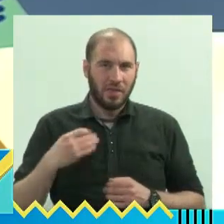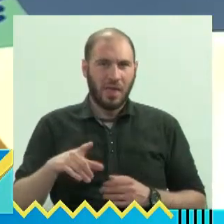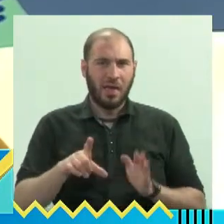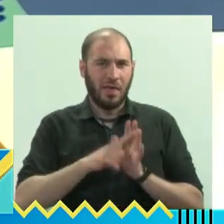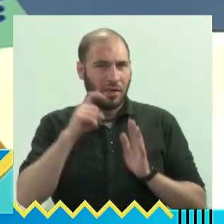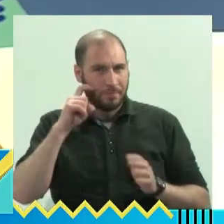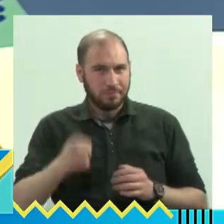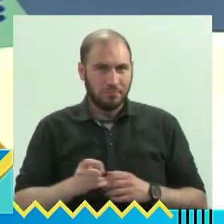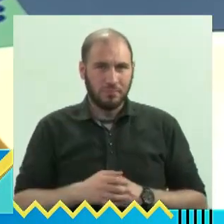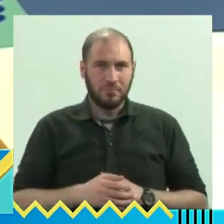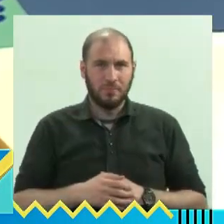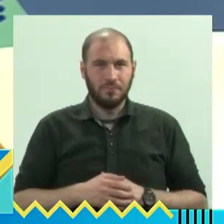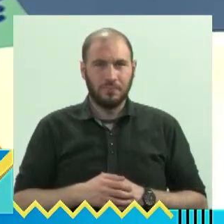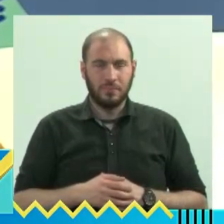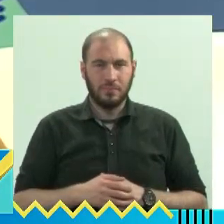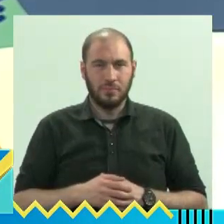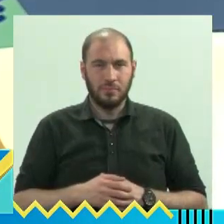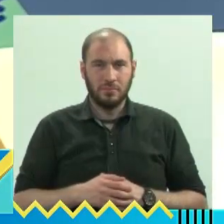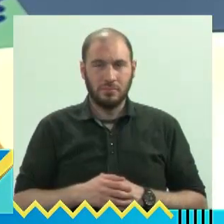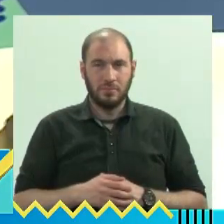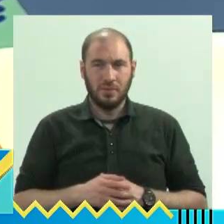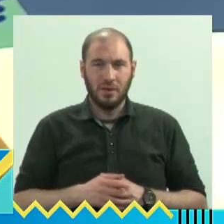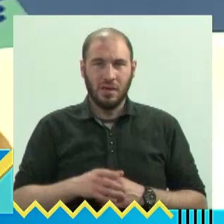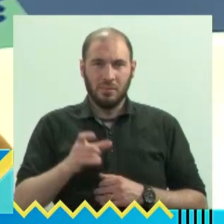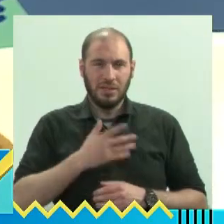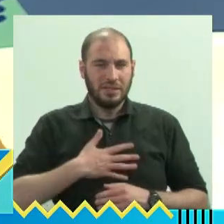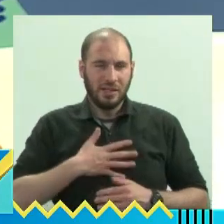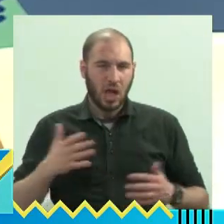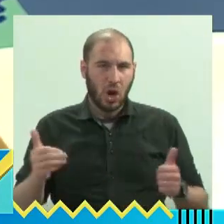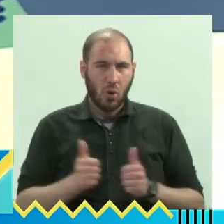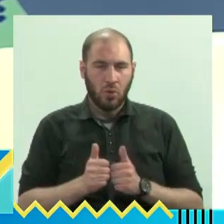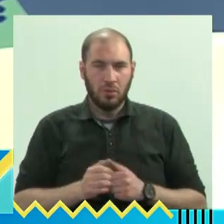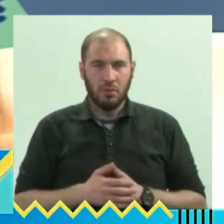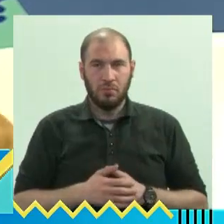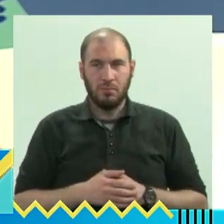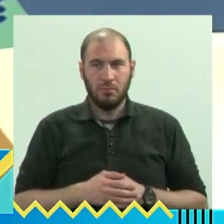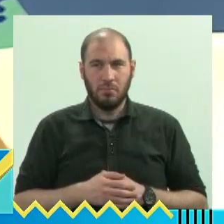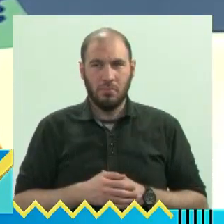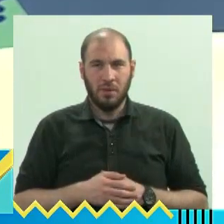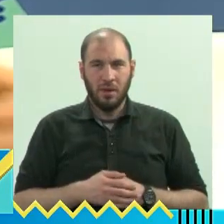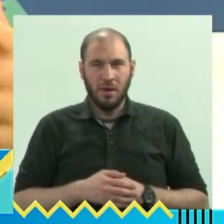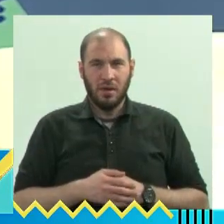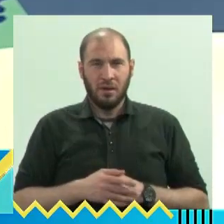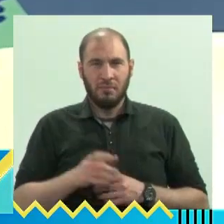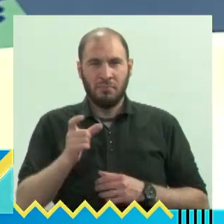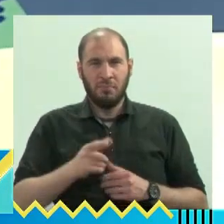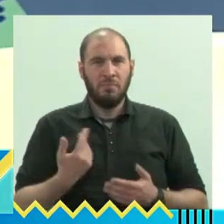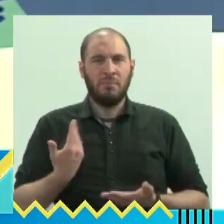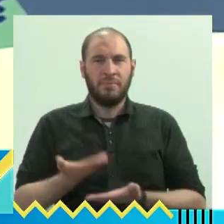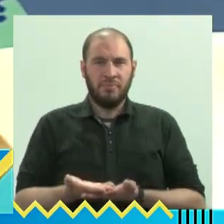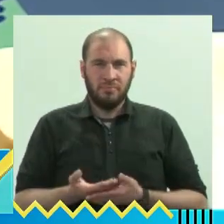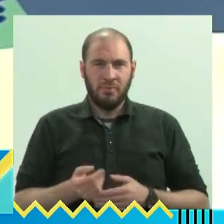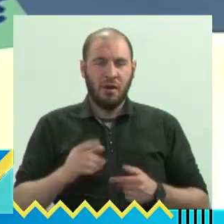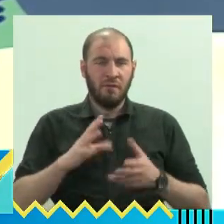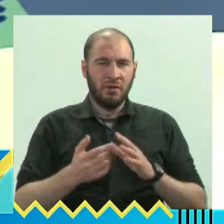delictiva, es alguien que se siente más cercano y generalmente los pedidos son de